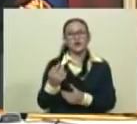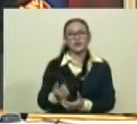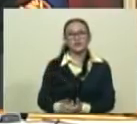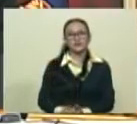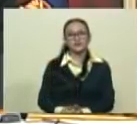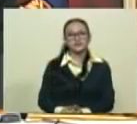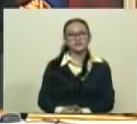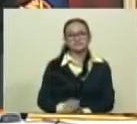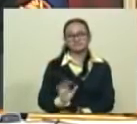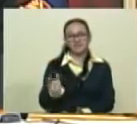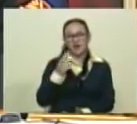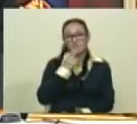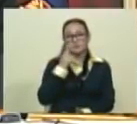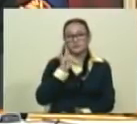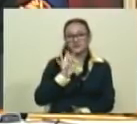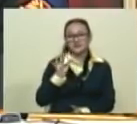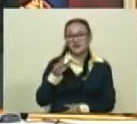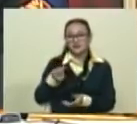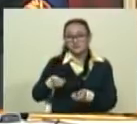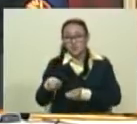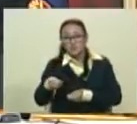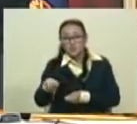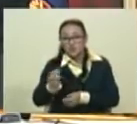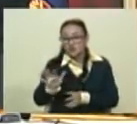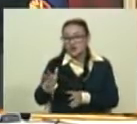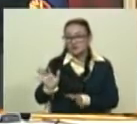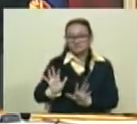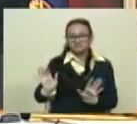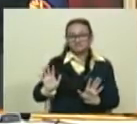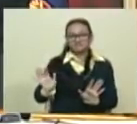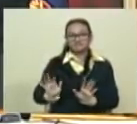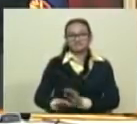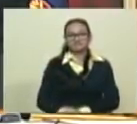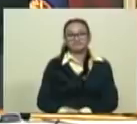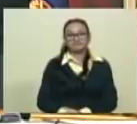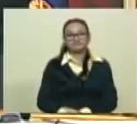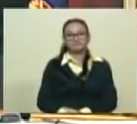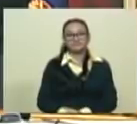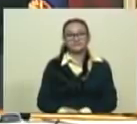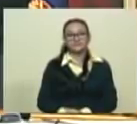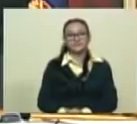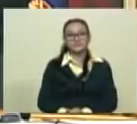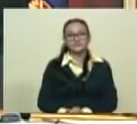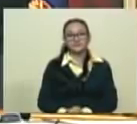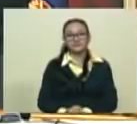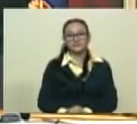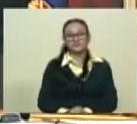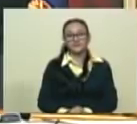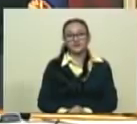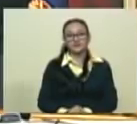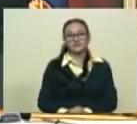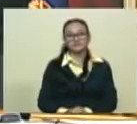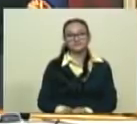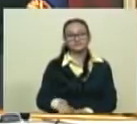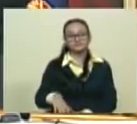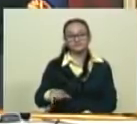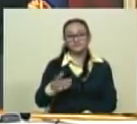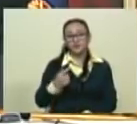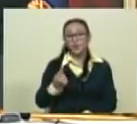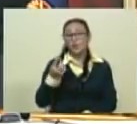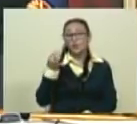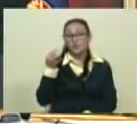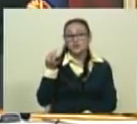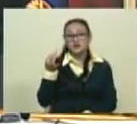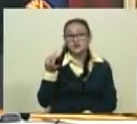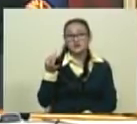Ya estaba comprometida, estaba chantajeada, ya la habían quebrado. Le habían quebrado. Lo único que puede tener